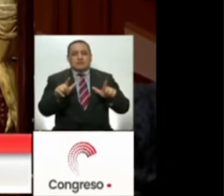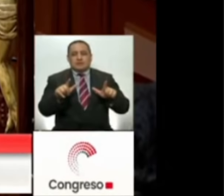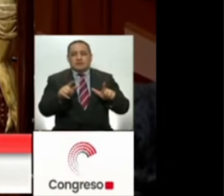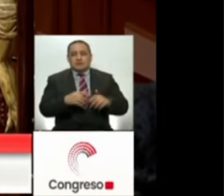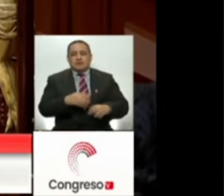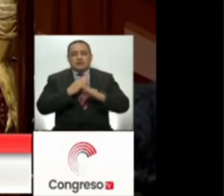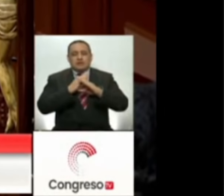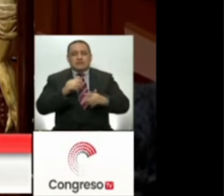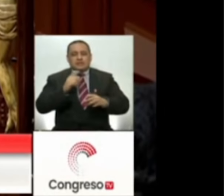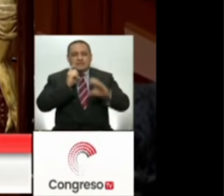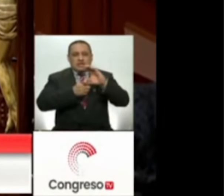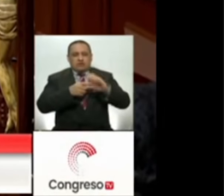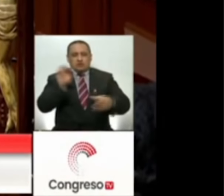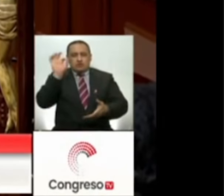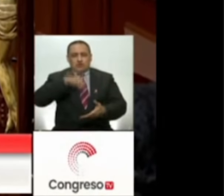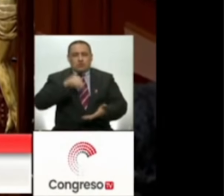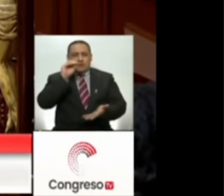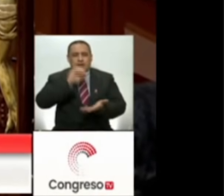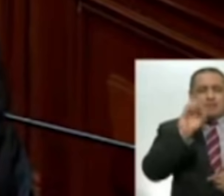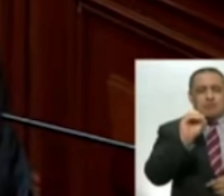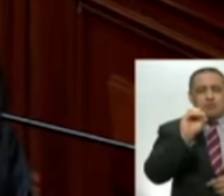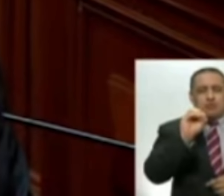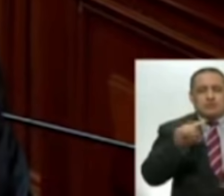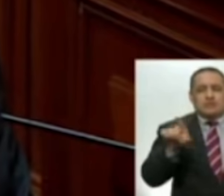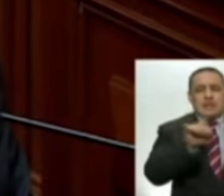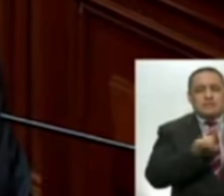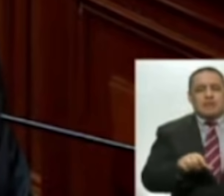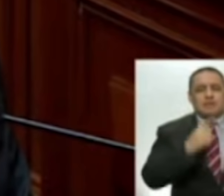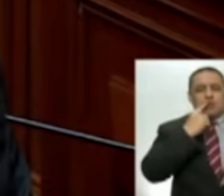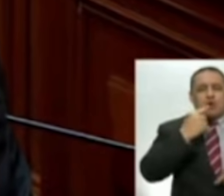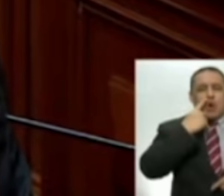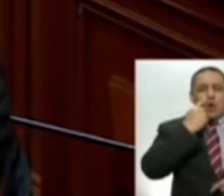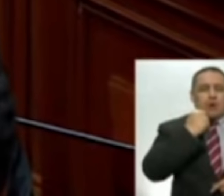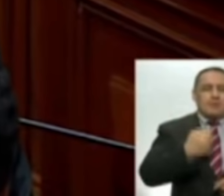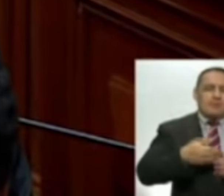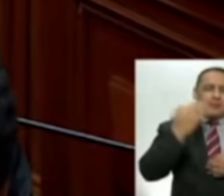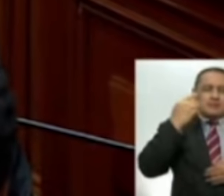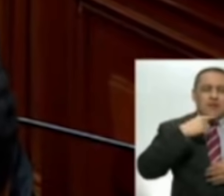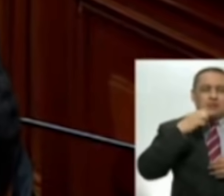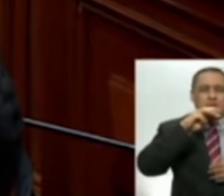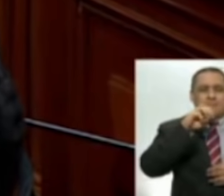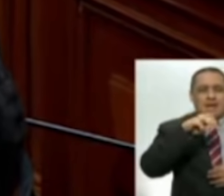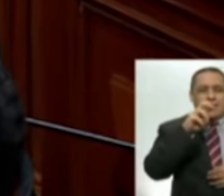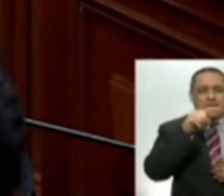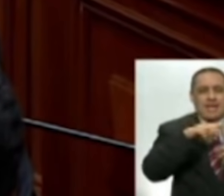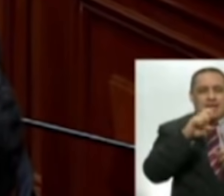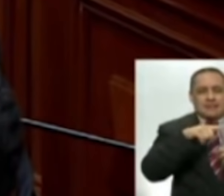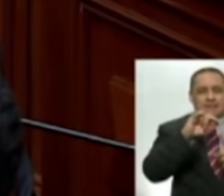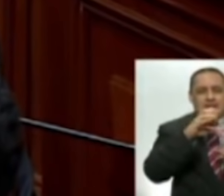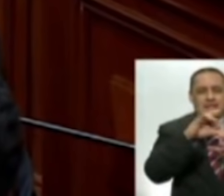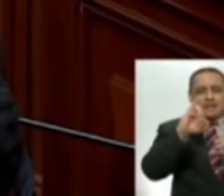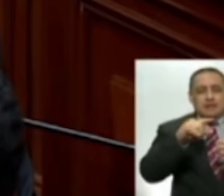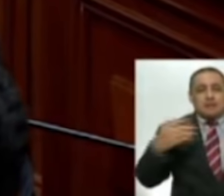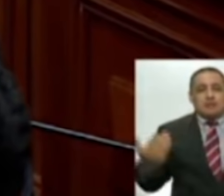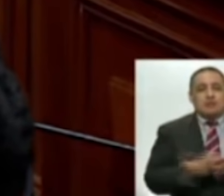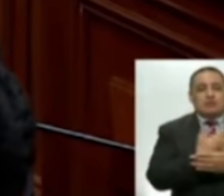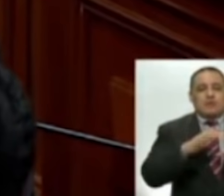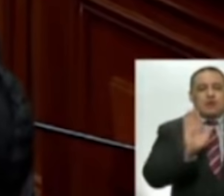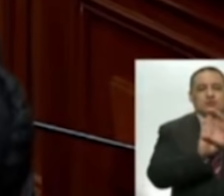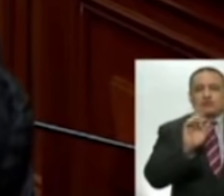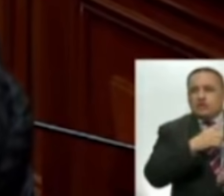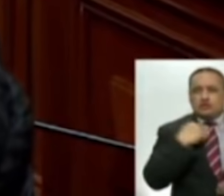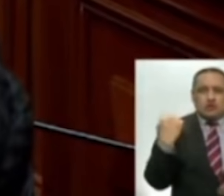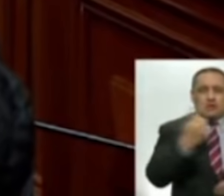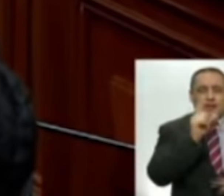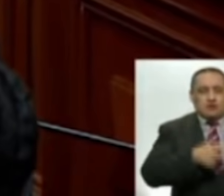terroristas nunca más sí juro por el amauta josé carlos mariátegui por una nueva constitución de toda la